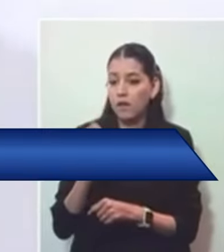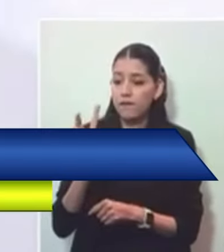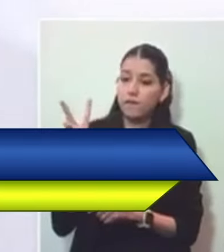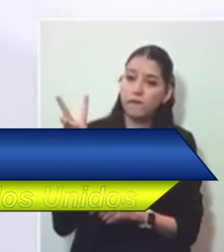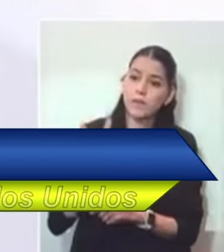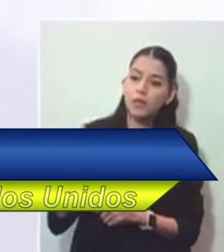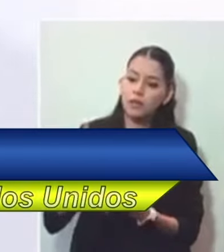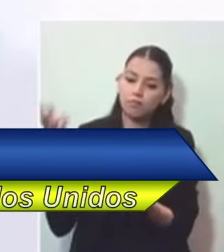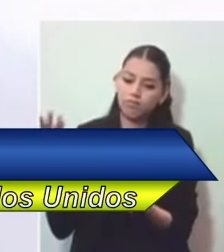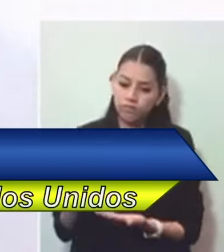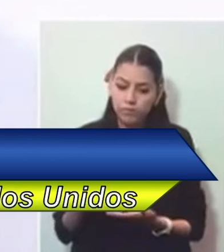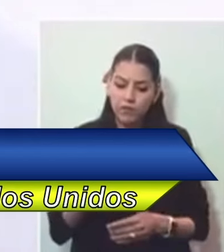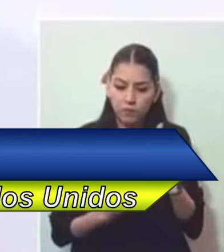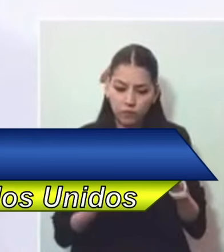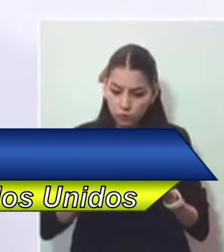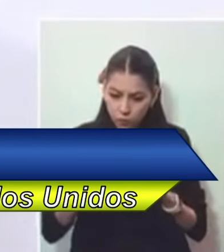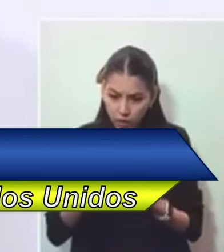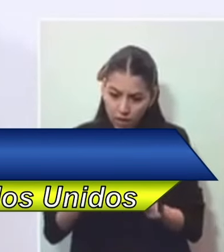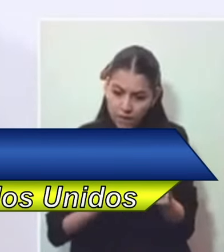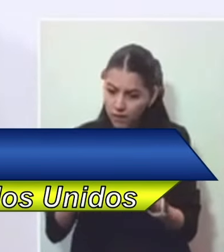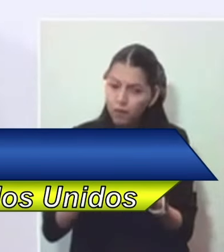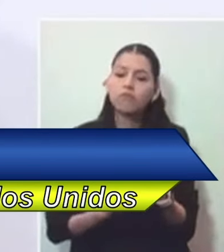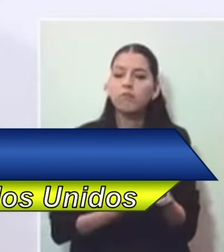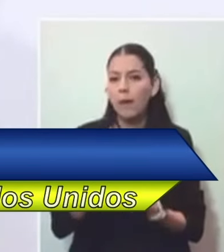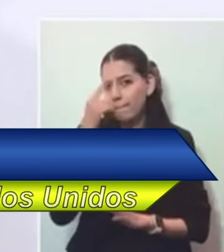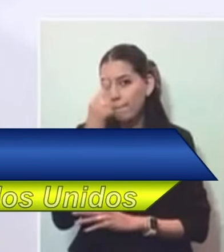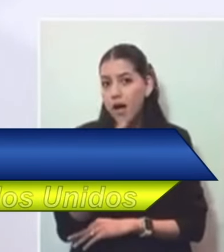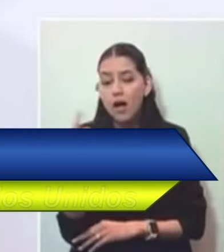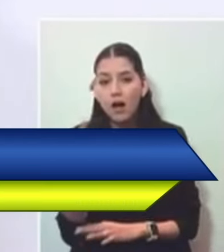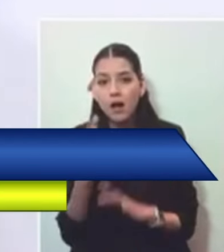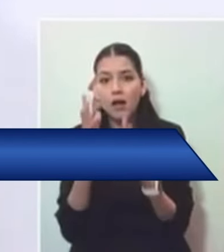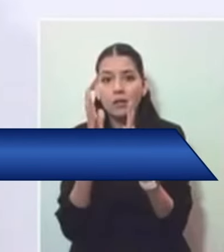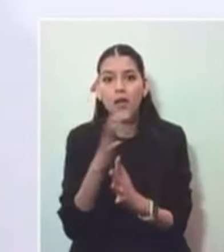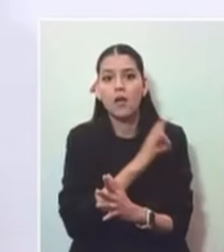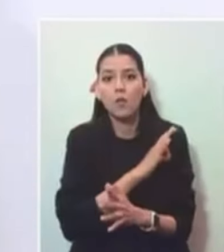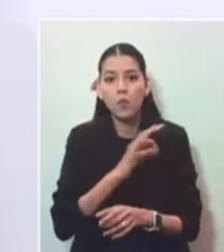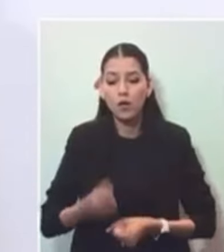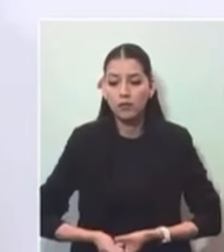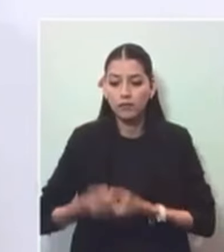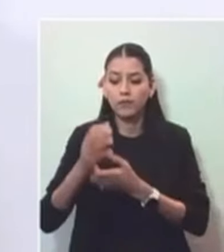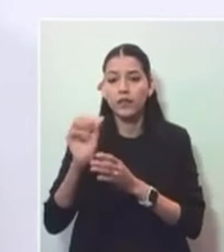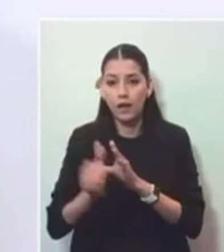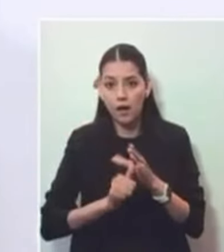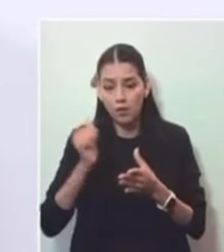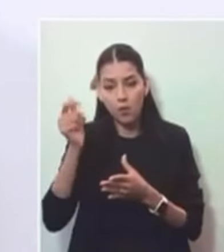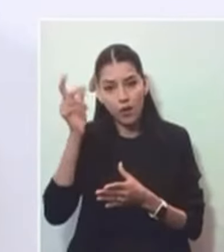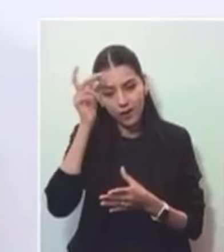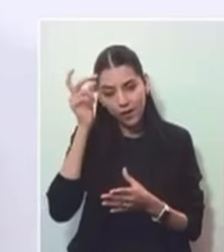manera un plan hacia adelante, para que ya se puedan exportar los aguacates